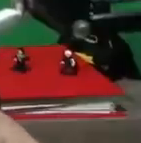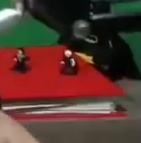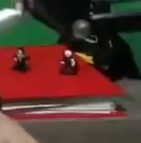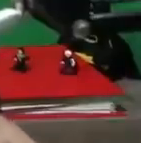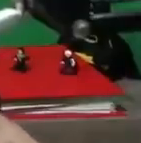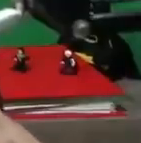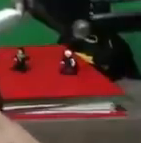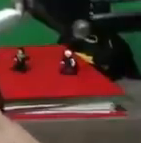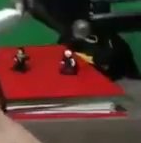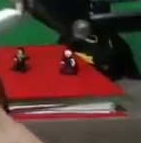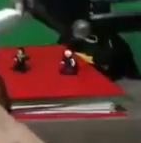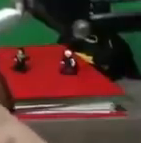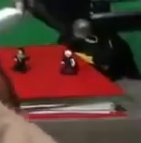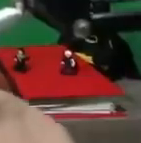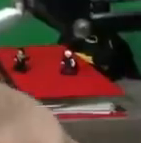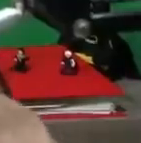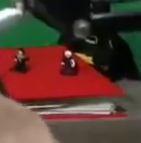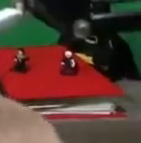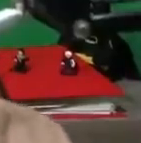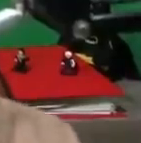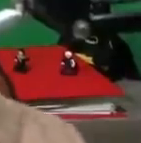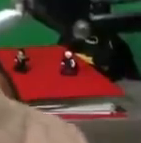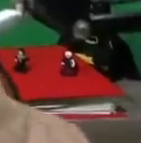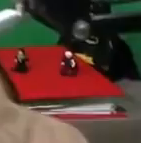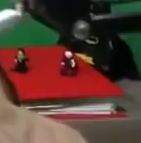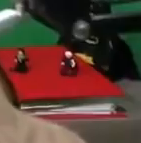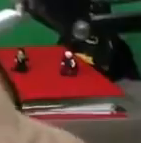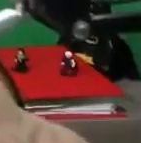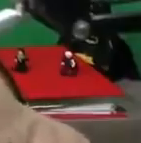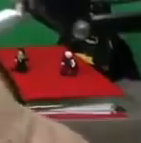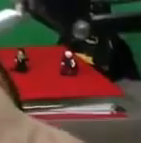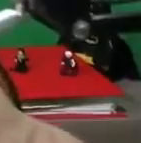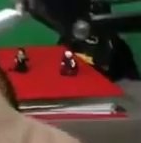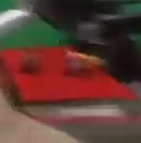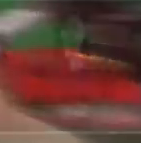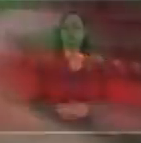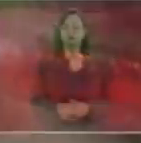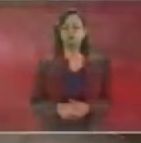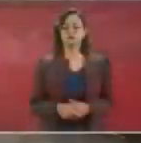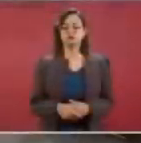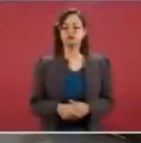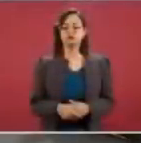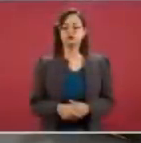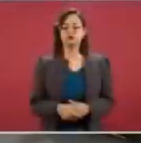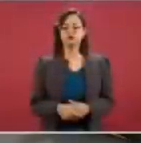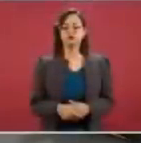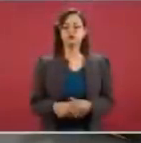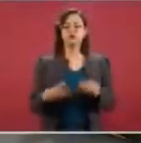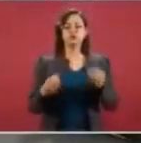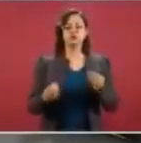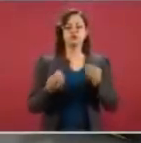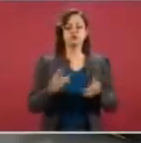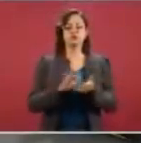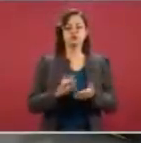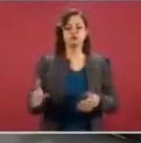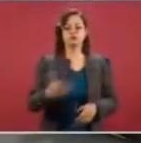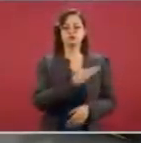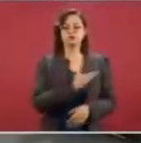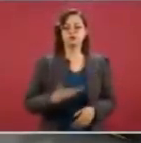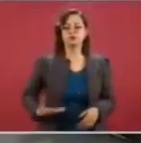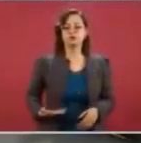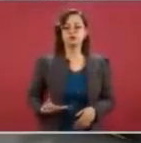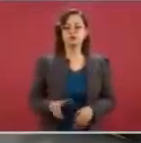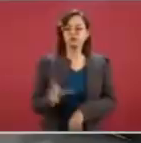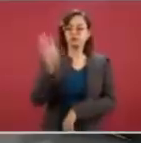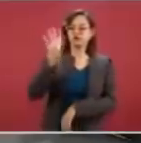de pesos. Vamos a escuchar, amigos, toda esta vida información a continuación. Muchas gracias, señor presidente. Con